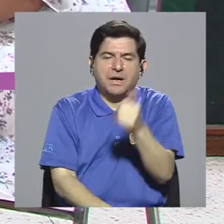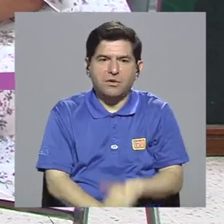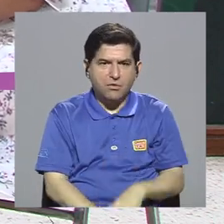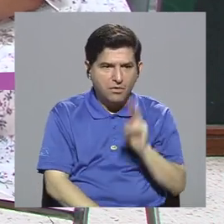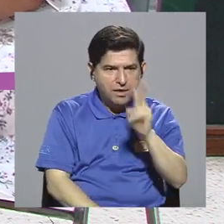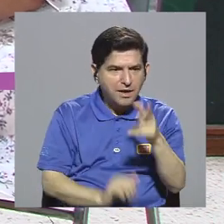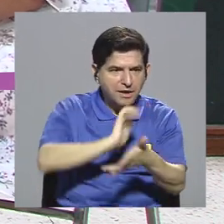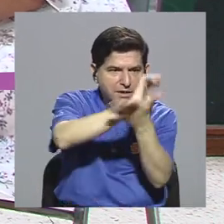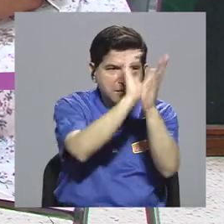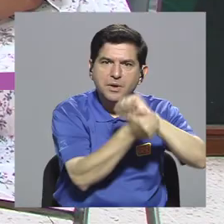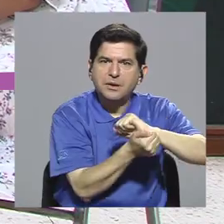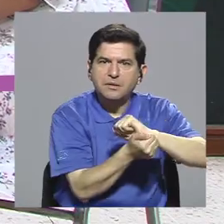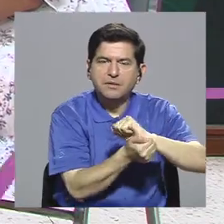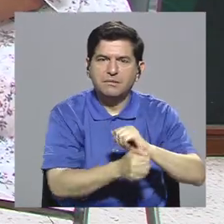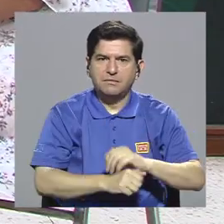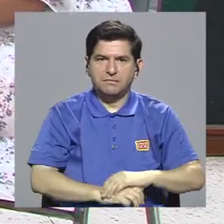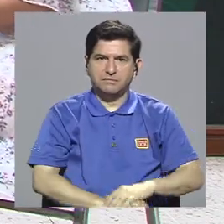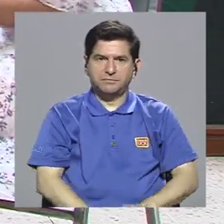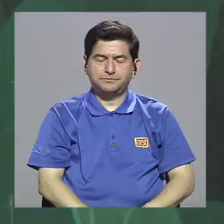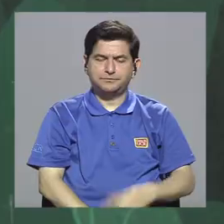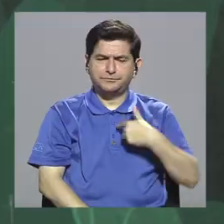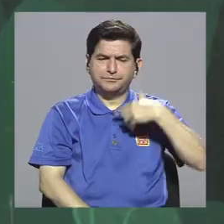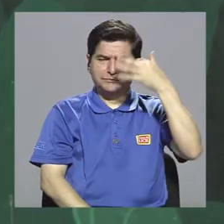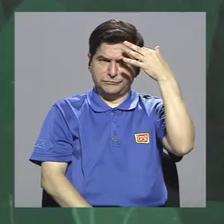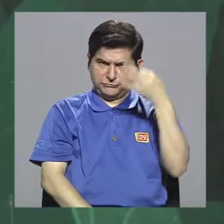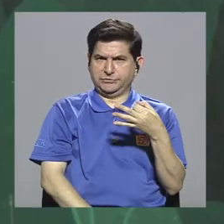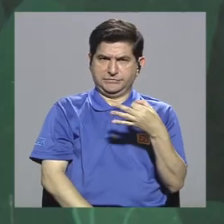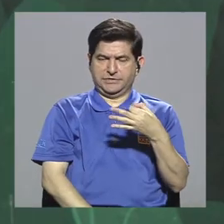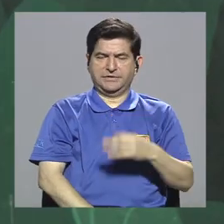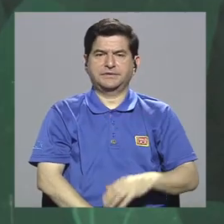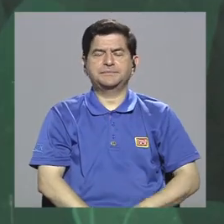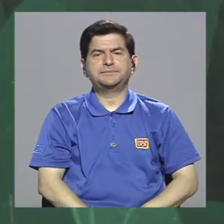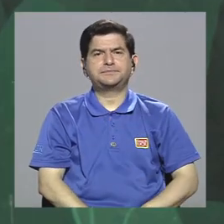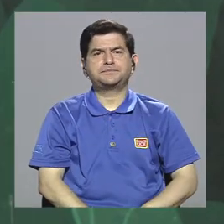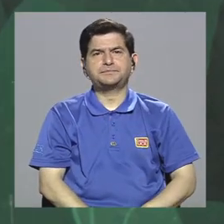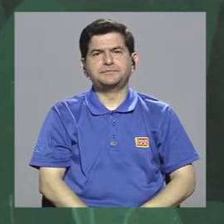cambio? Yo creo que